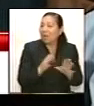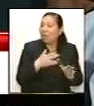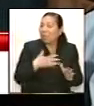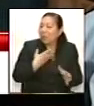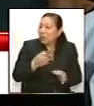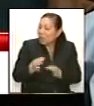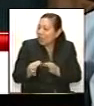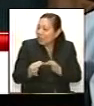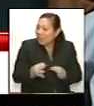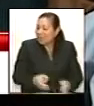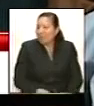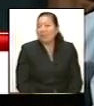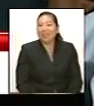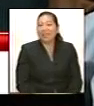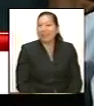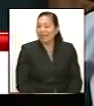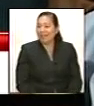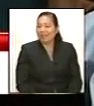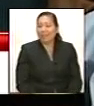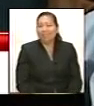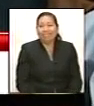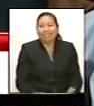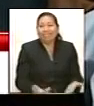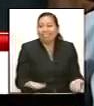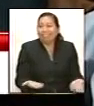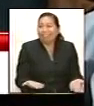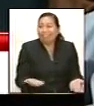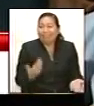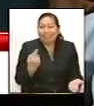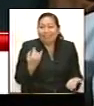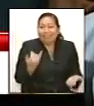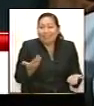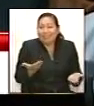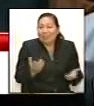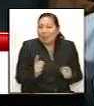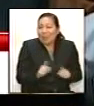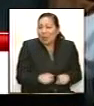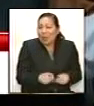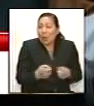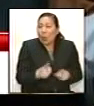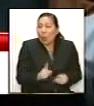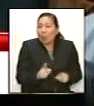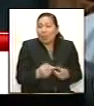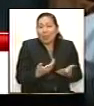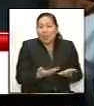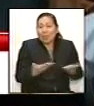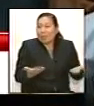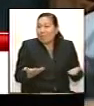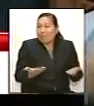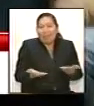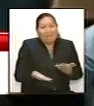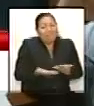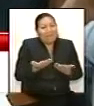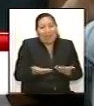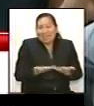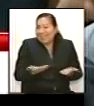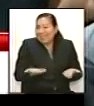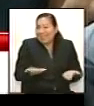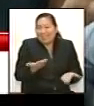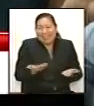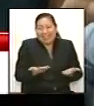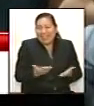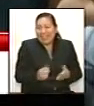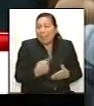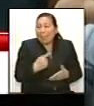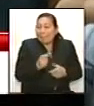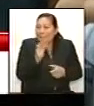explicarlo. Y sobre todo, como le digo, es, imagínense, uno hasta para cosas simples, de pago de cosas, de